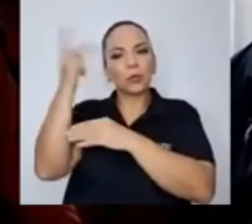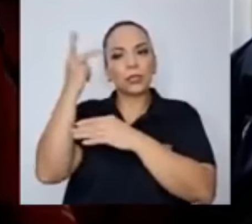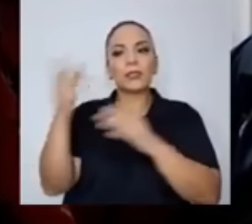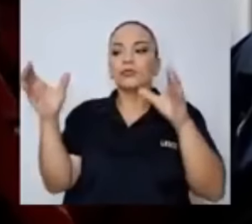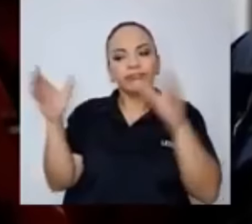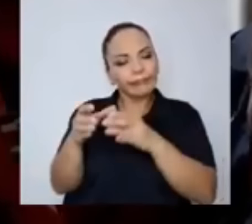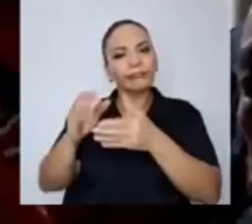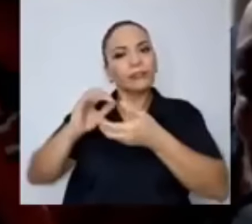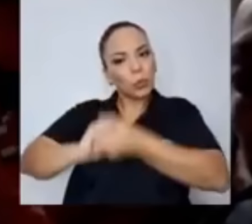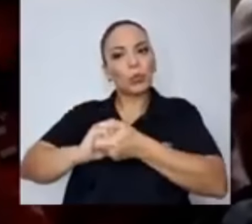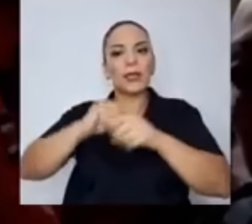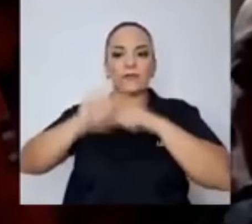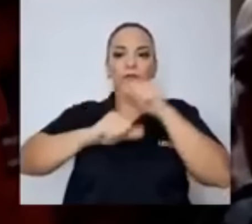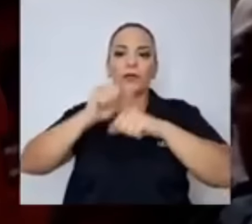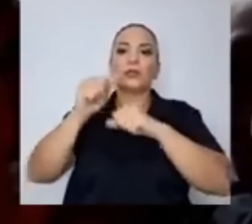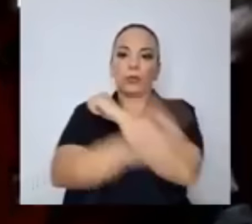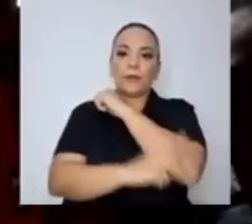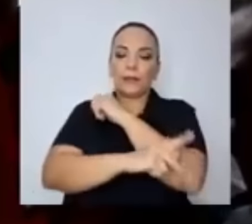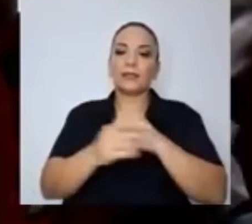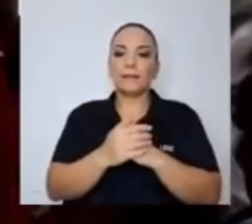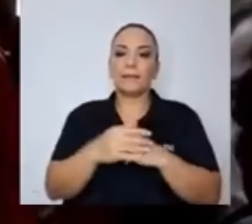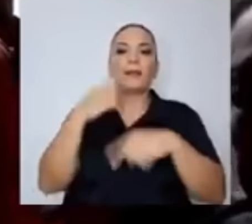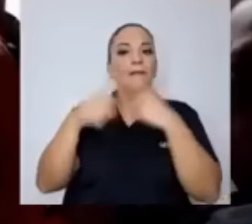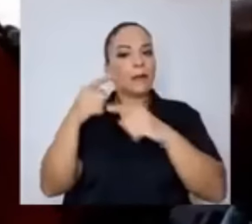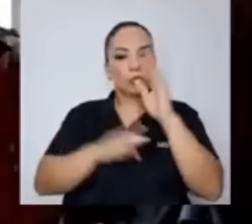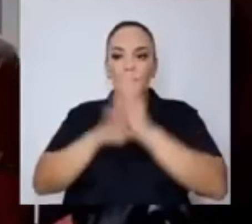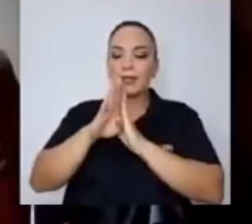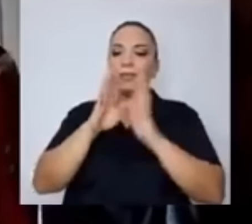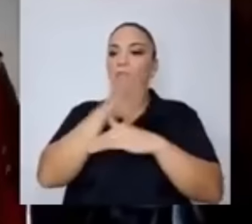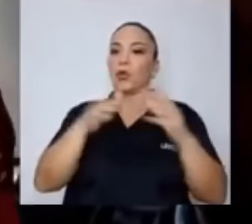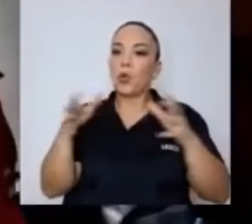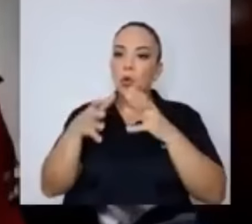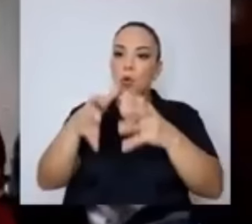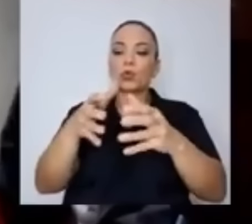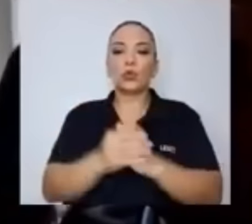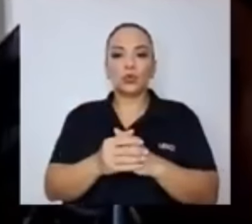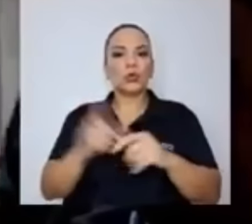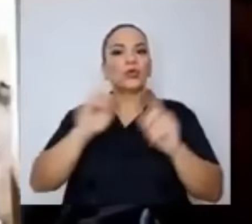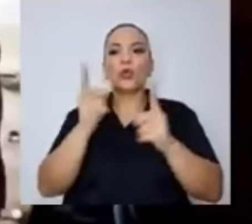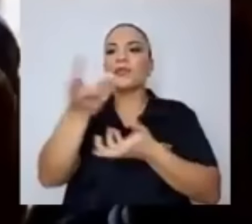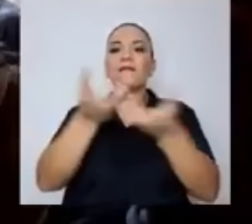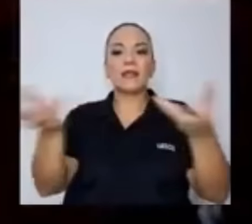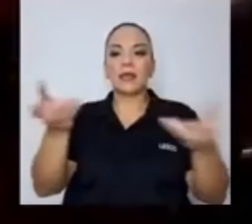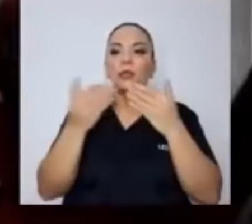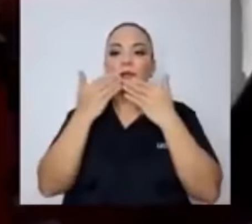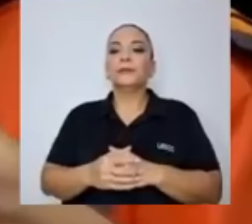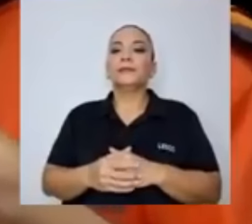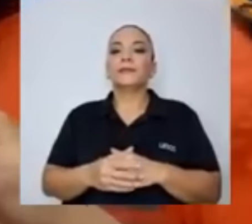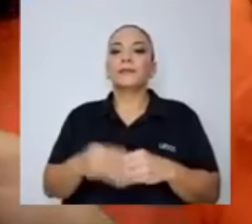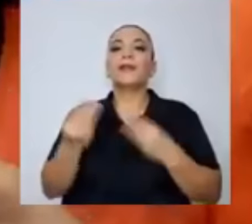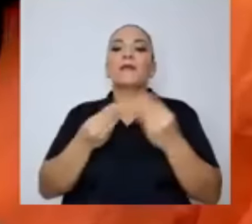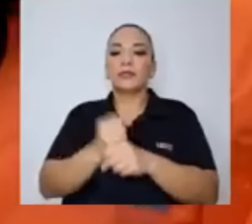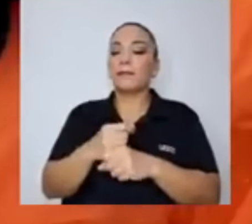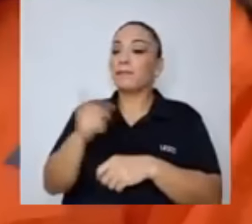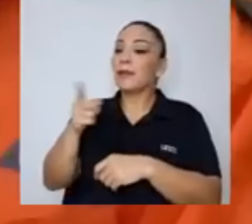unan a este esfuerzo nacional. Vamos para adelante todos juntos, ¿para qué andar dividiéndonos? Gracias.